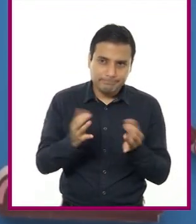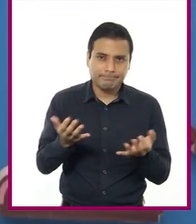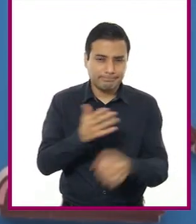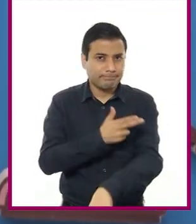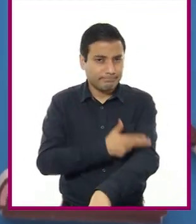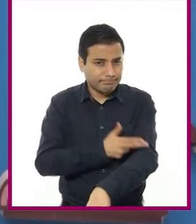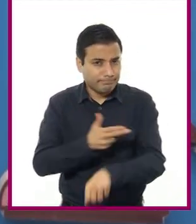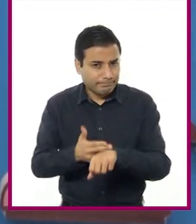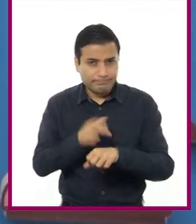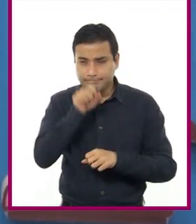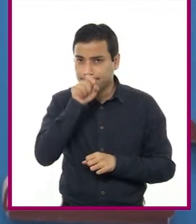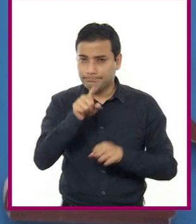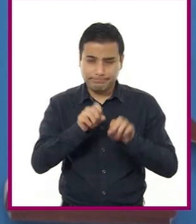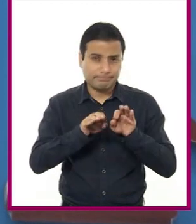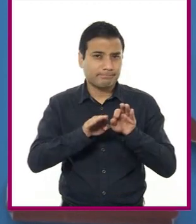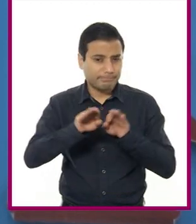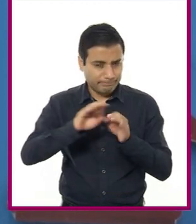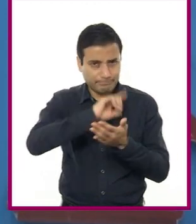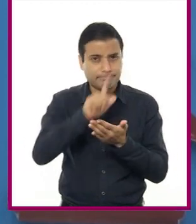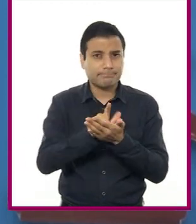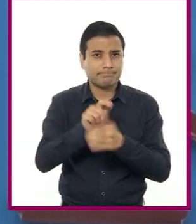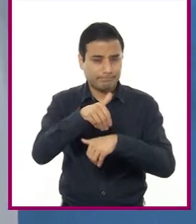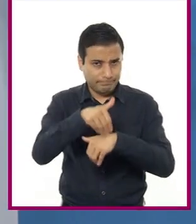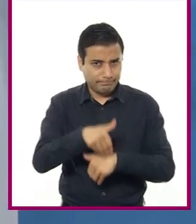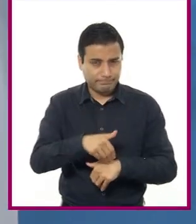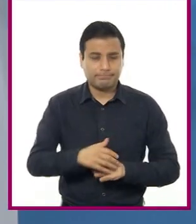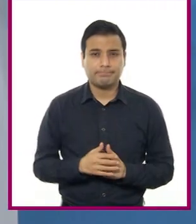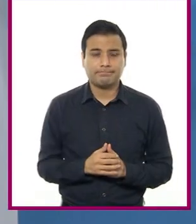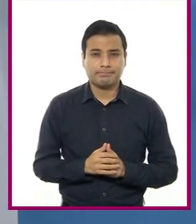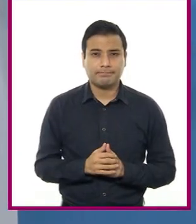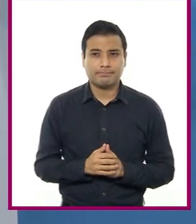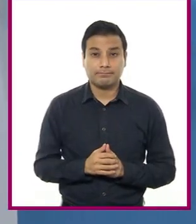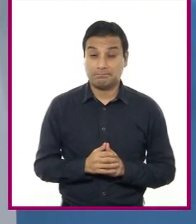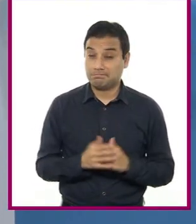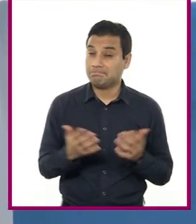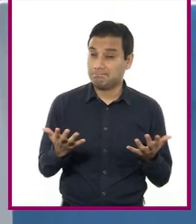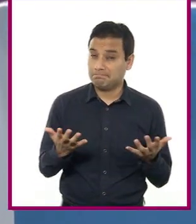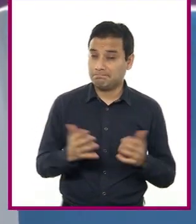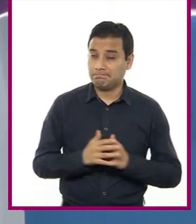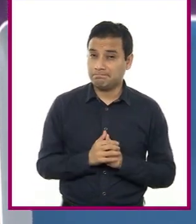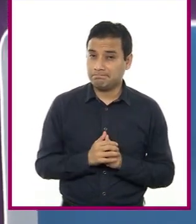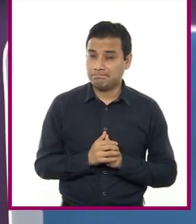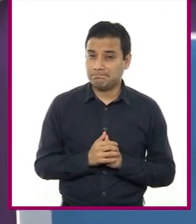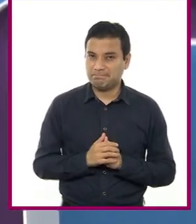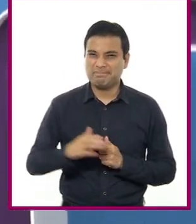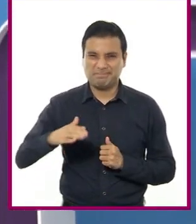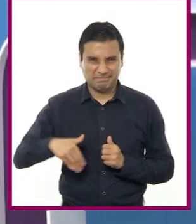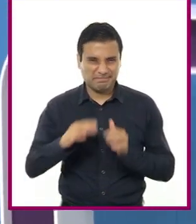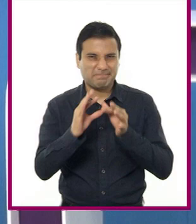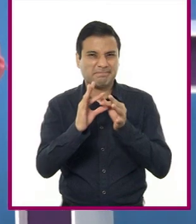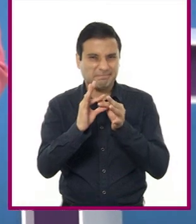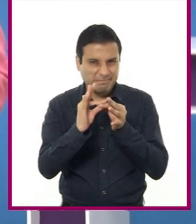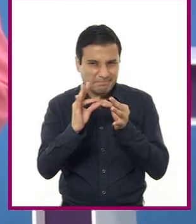honrado y que trabajara con apego a las leyes. Varios son los adjetivos que nombraste, y todos